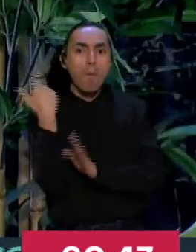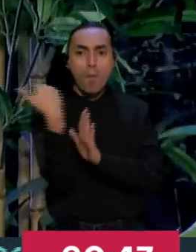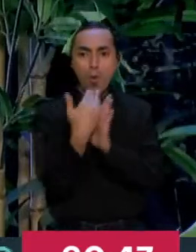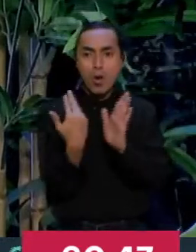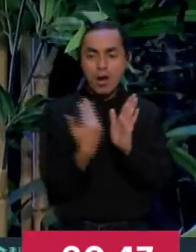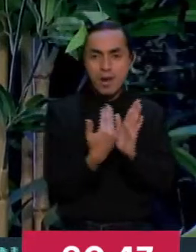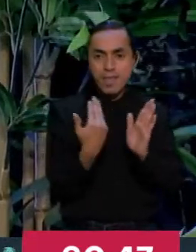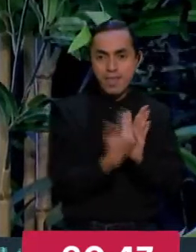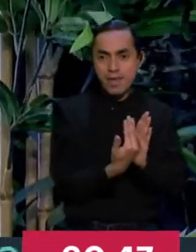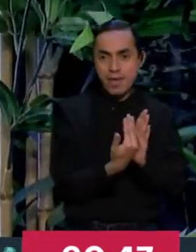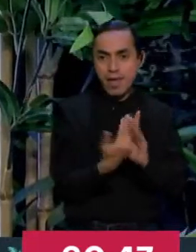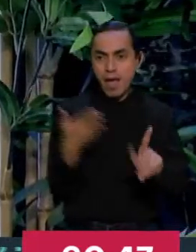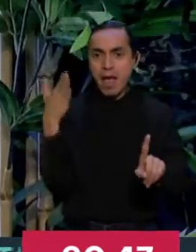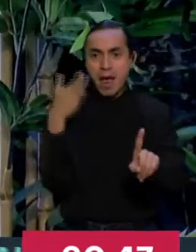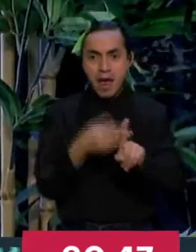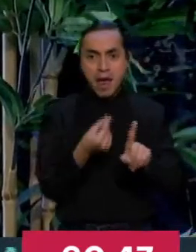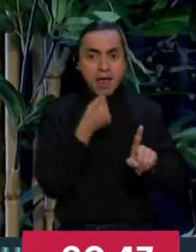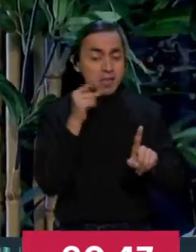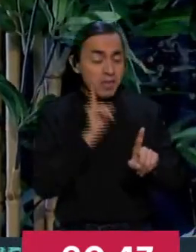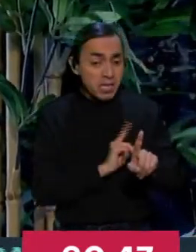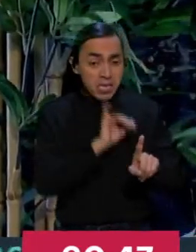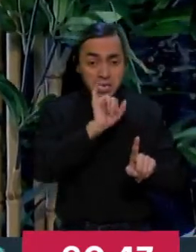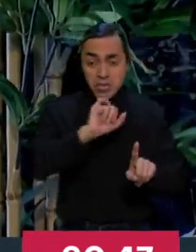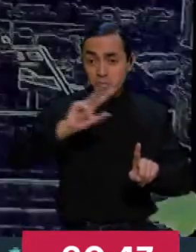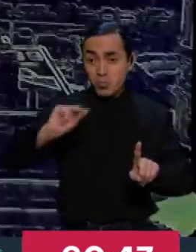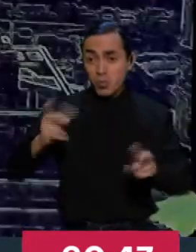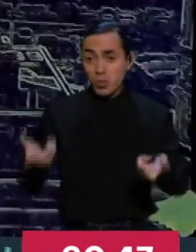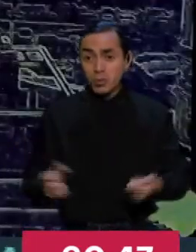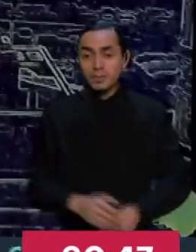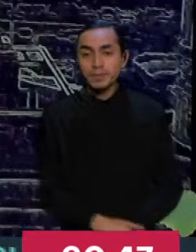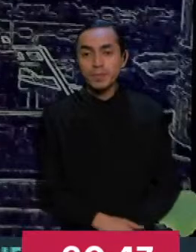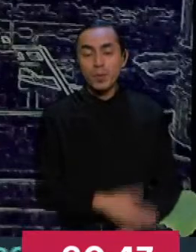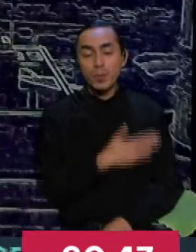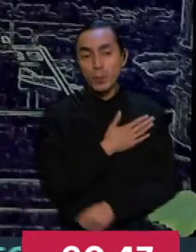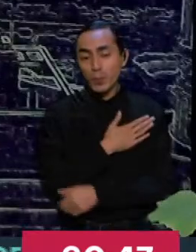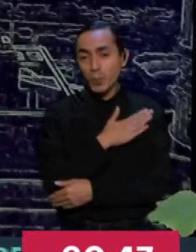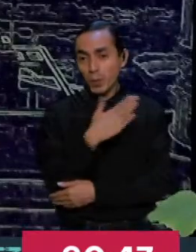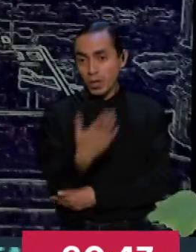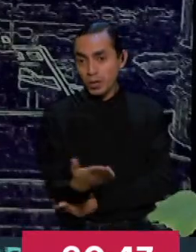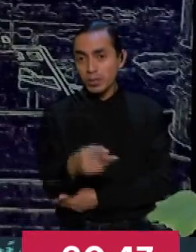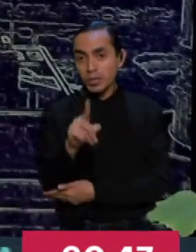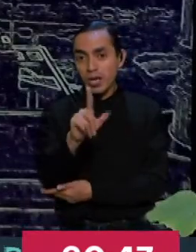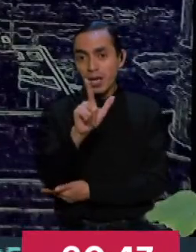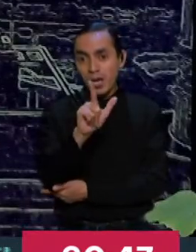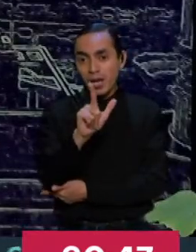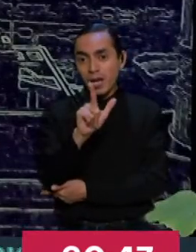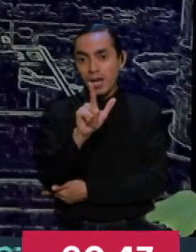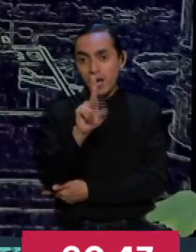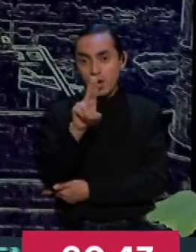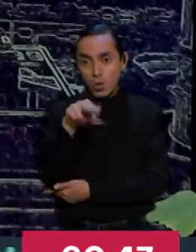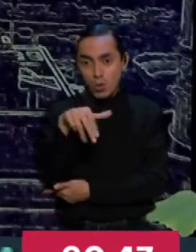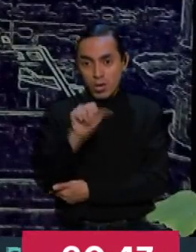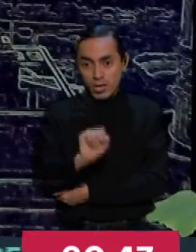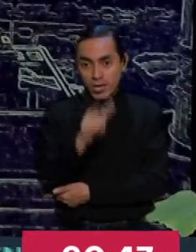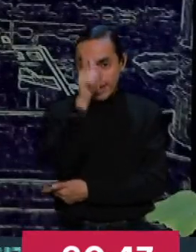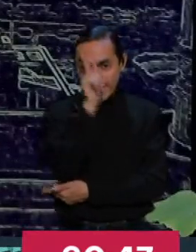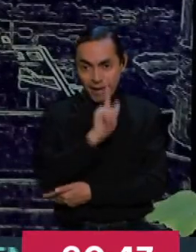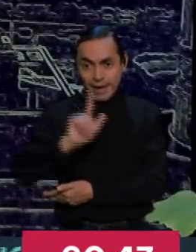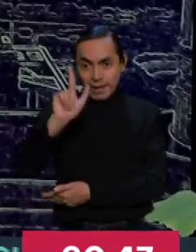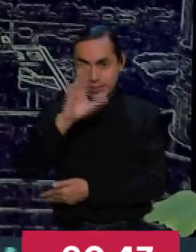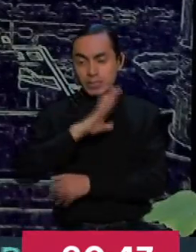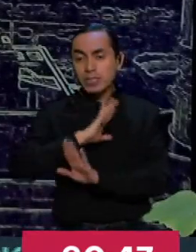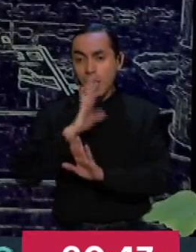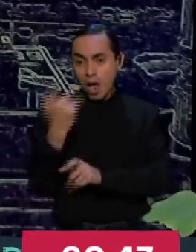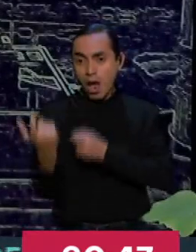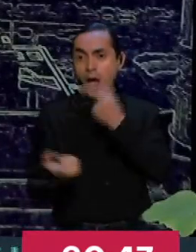dirigida completamente a las niñas? Bueno, en la actualidad, en Las Lunas ya se está creciendo con algunos